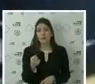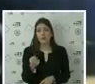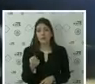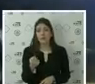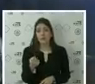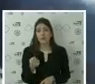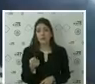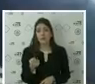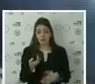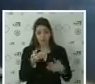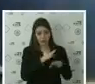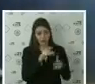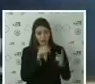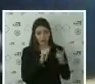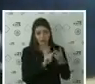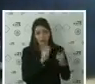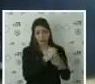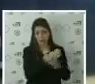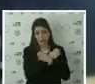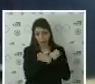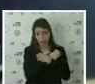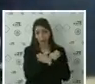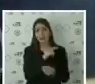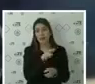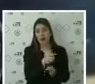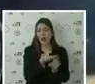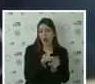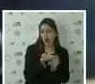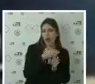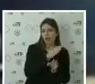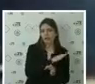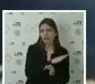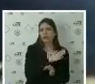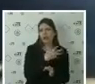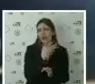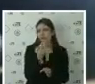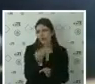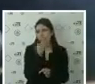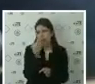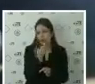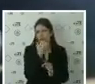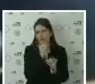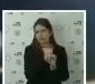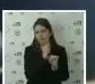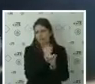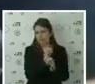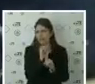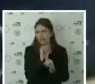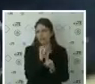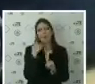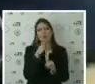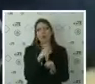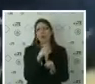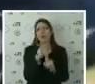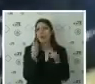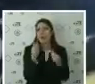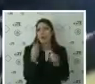en educación pues ya vino para quedarse. Anteriormente pues ya estaba la escuela en línea, pero pues no estaba tan